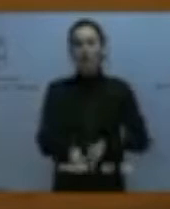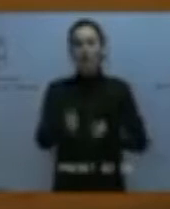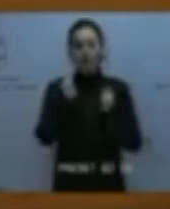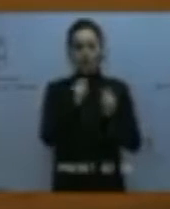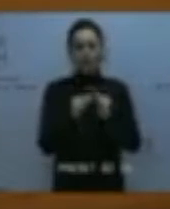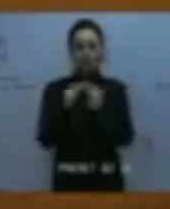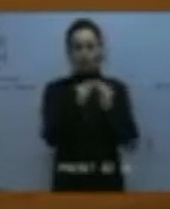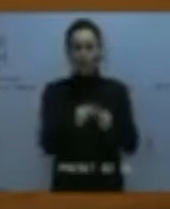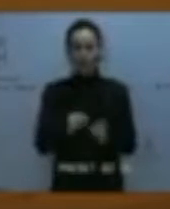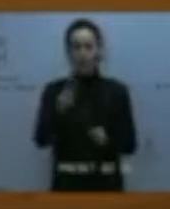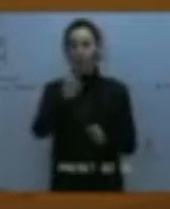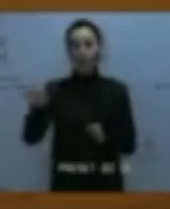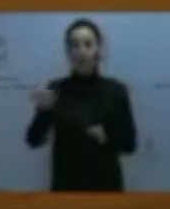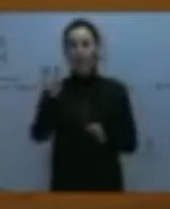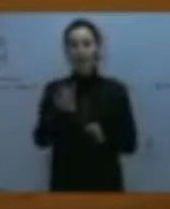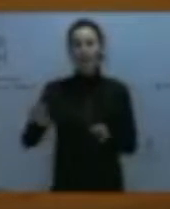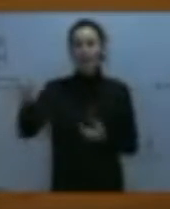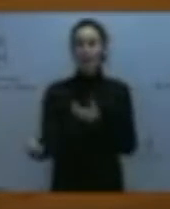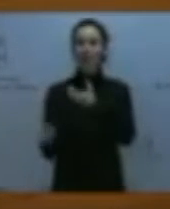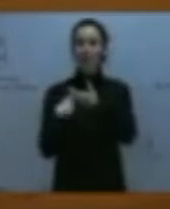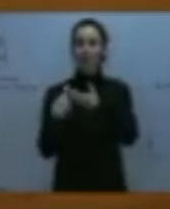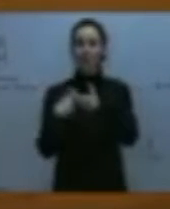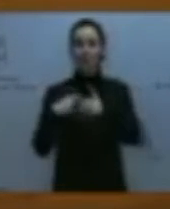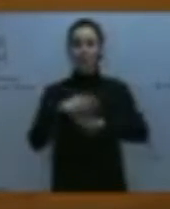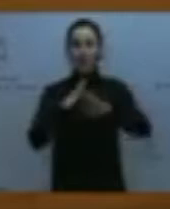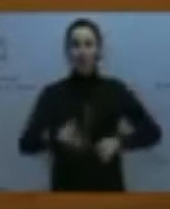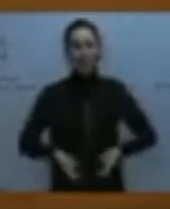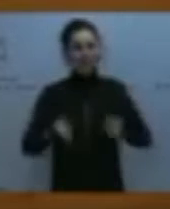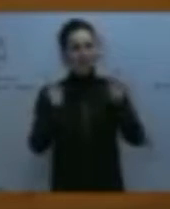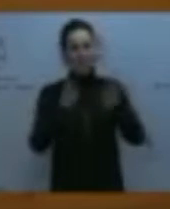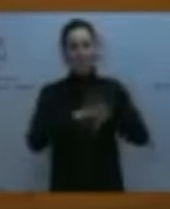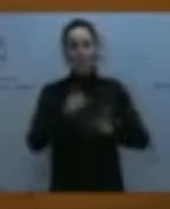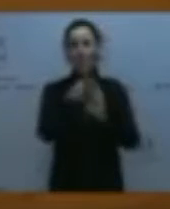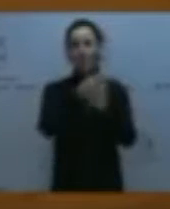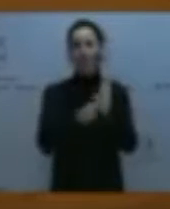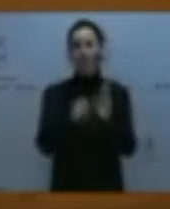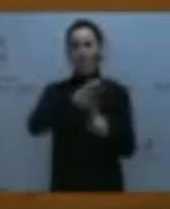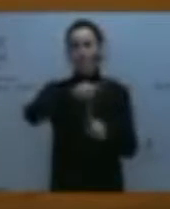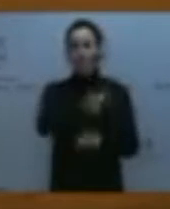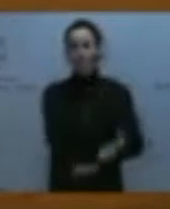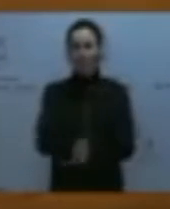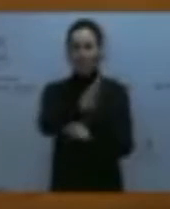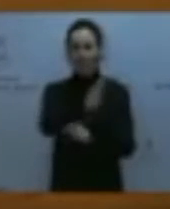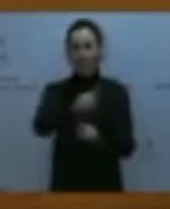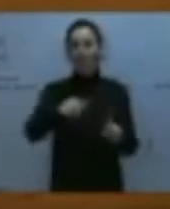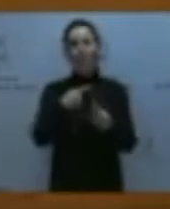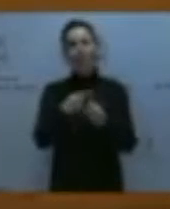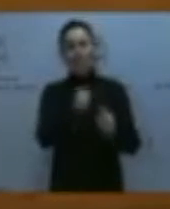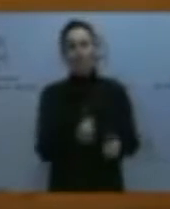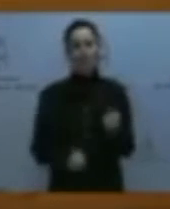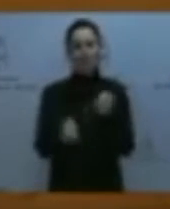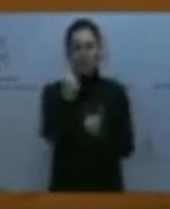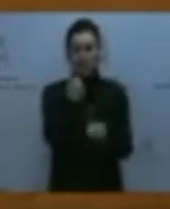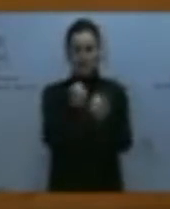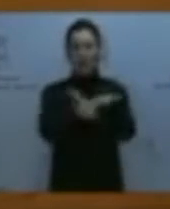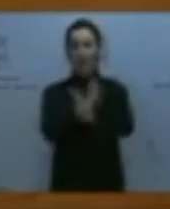que se permite a los Estados miembros asignar posibilidades de pesca en base a criterios ambientales, sociales y económicos. Todas las formas de